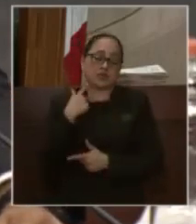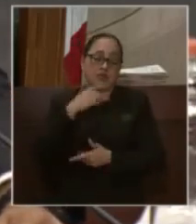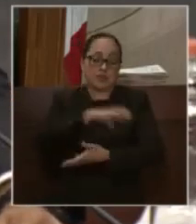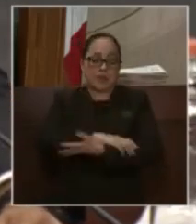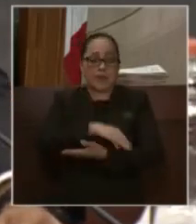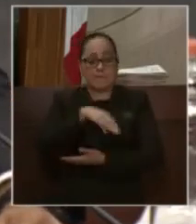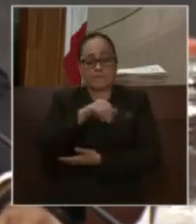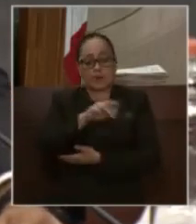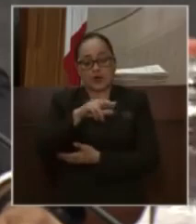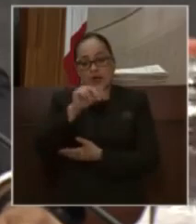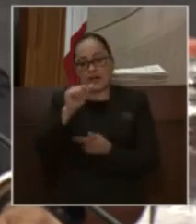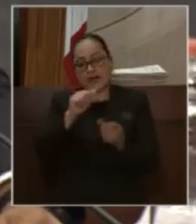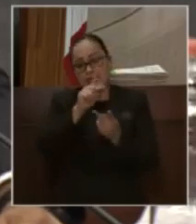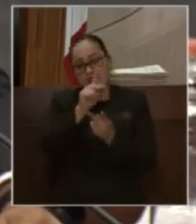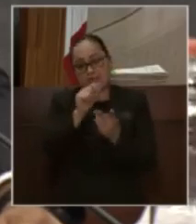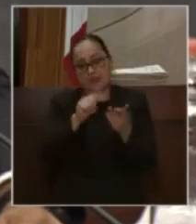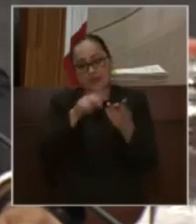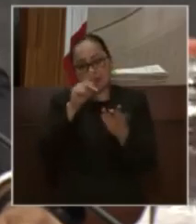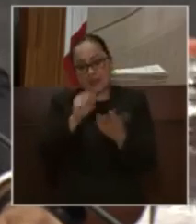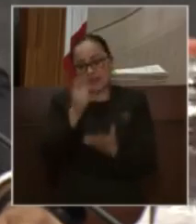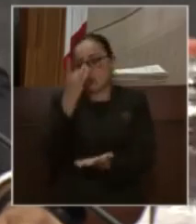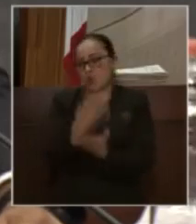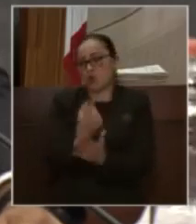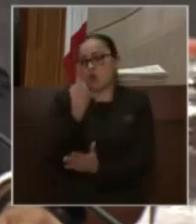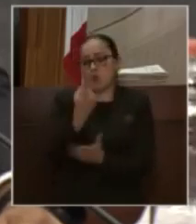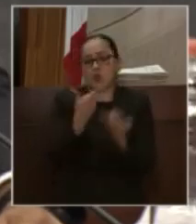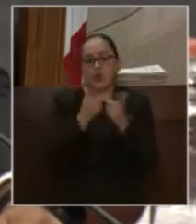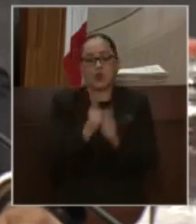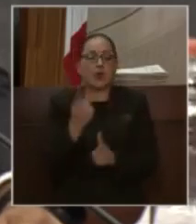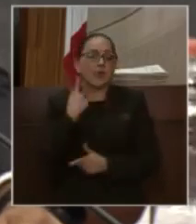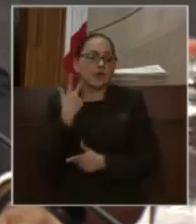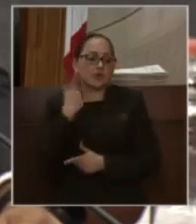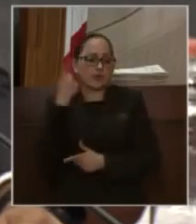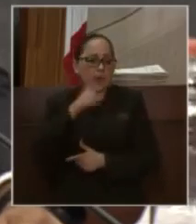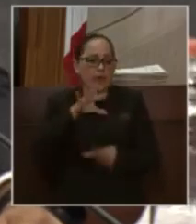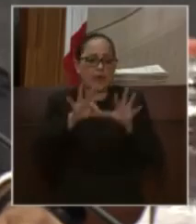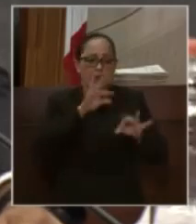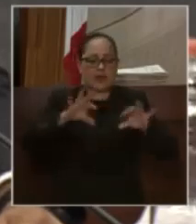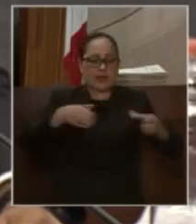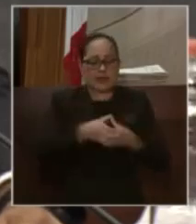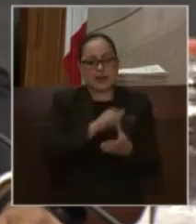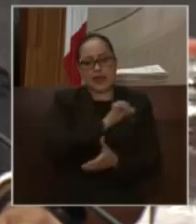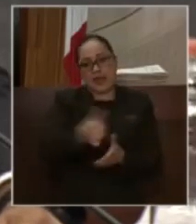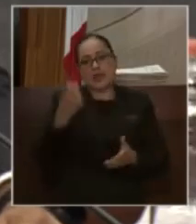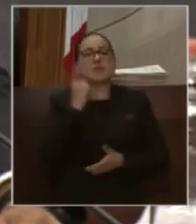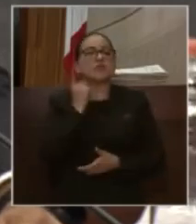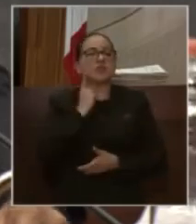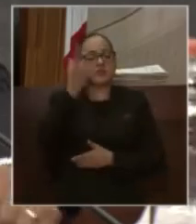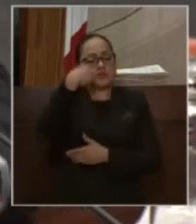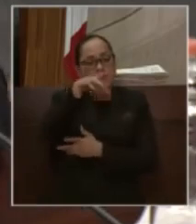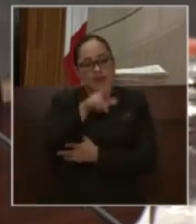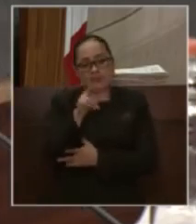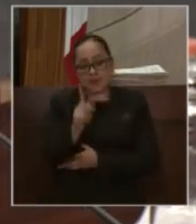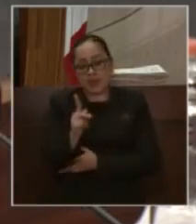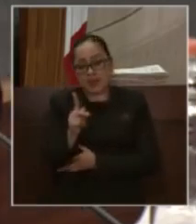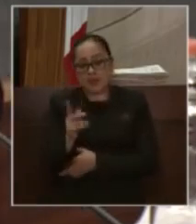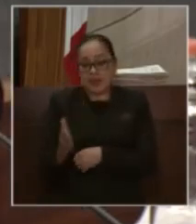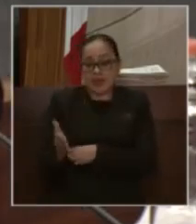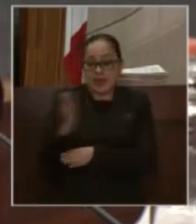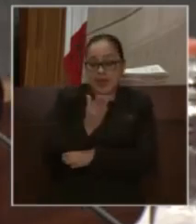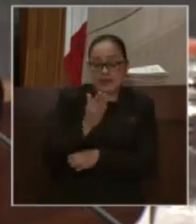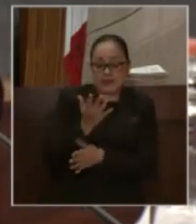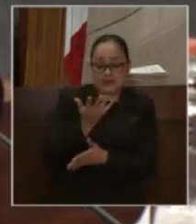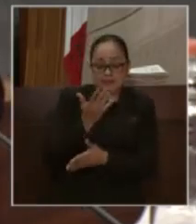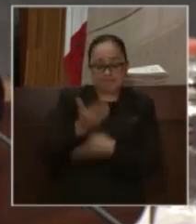Juntos Haremos Historia como una sola fuerza electoral para efectos de la asignación de diputados de representación proporcional, pues como lo razonó